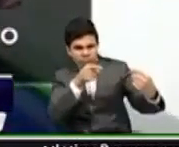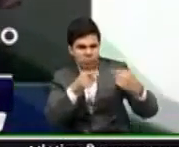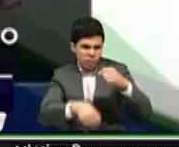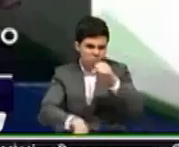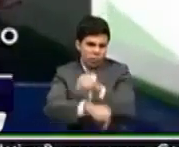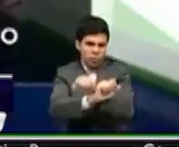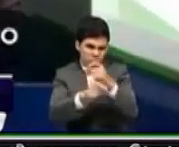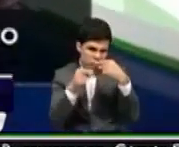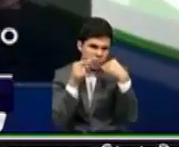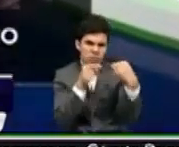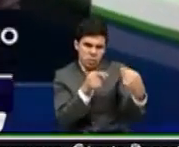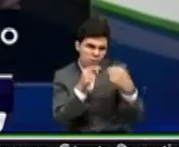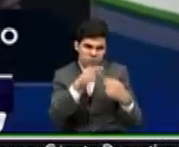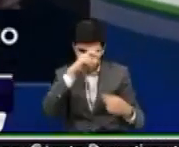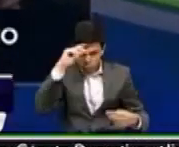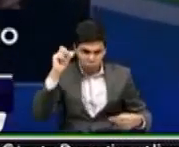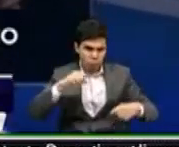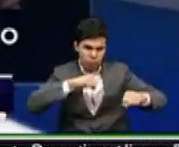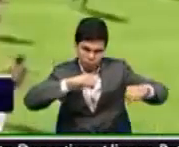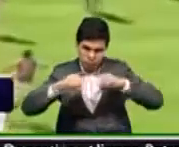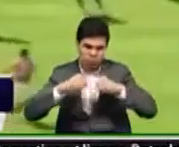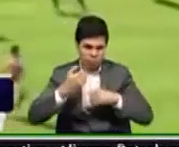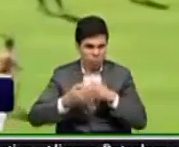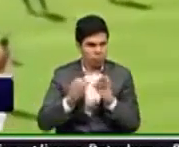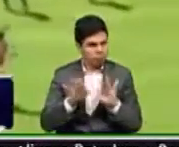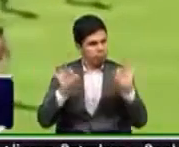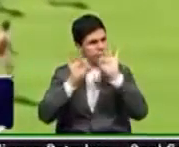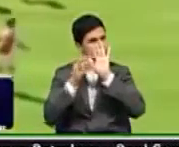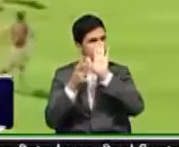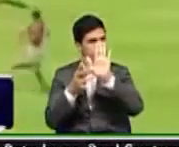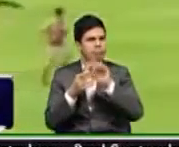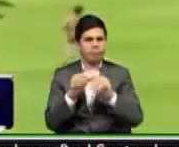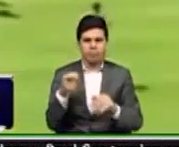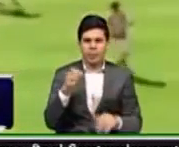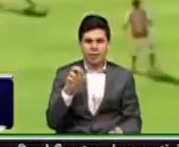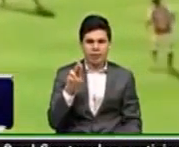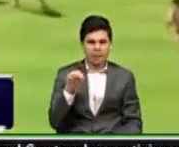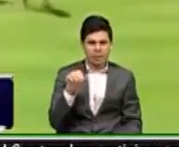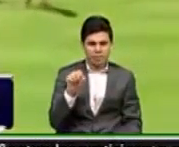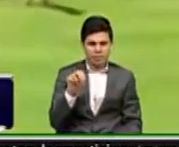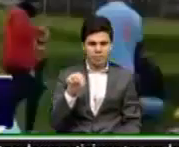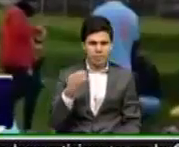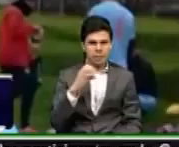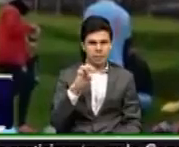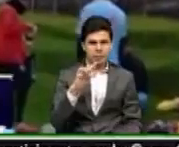fútbol y que pretendemos conseguir cosas importantes. Al igual que Germán Centurión, se sumaron